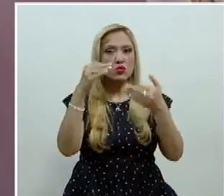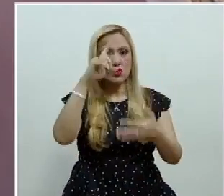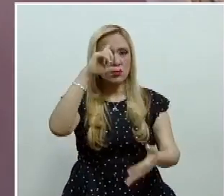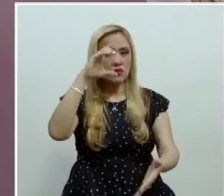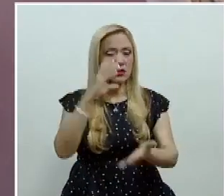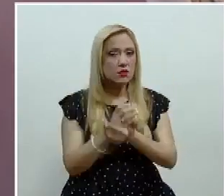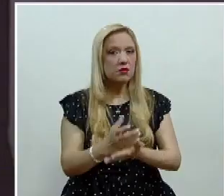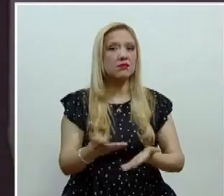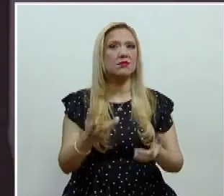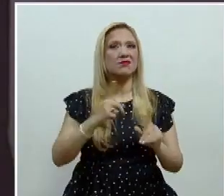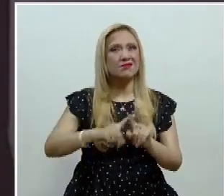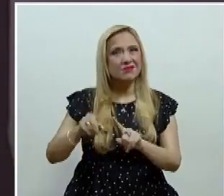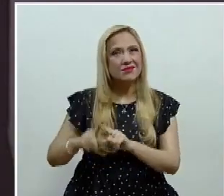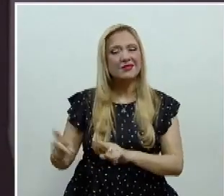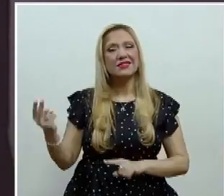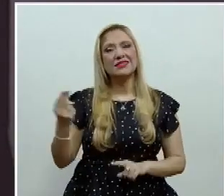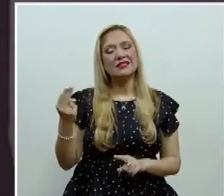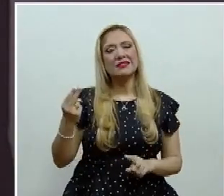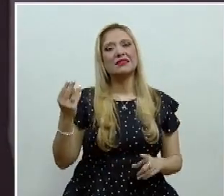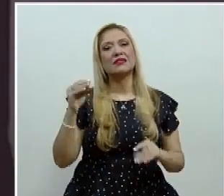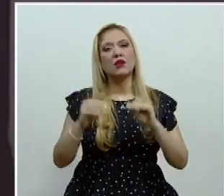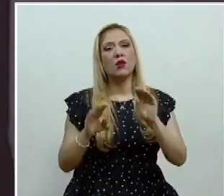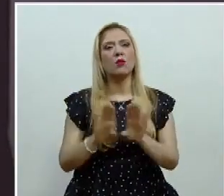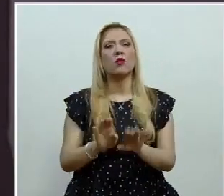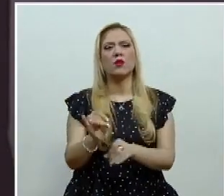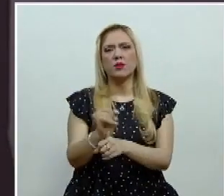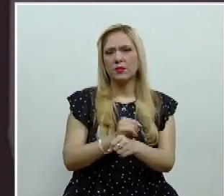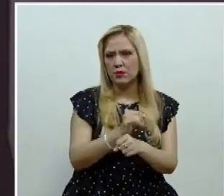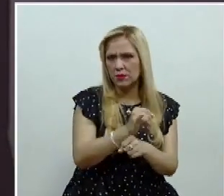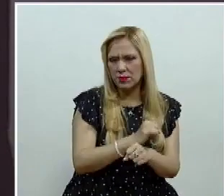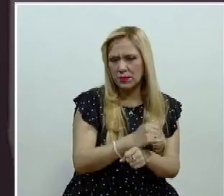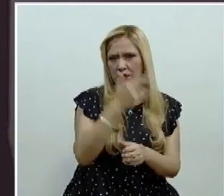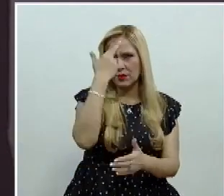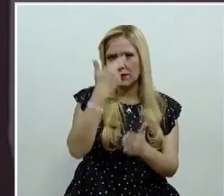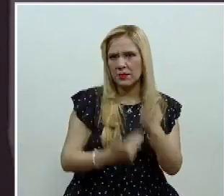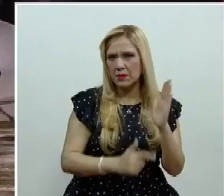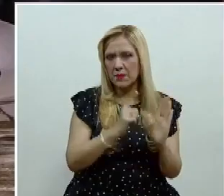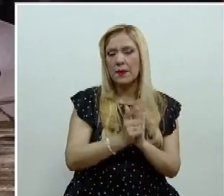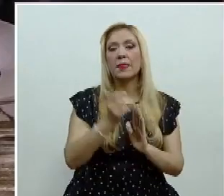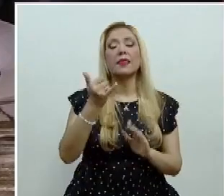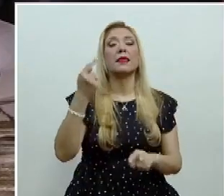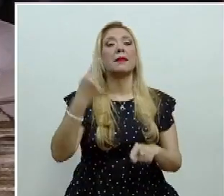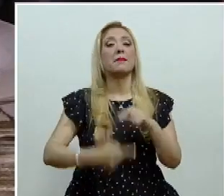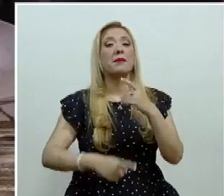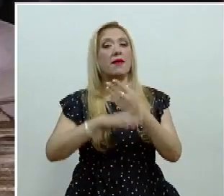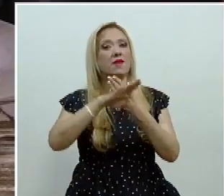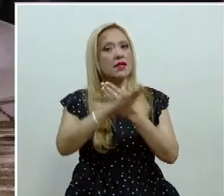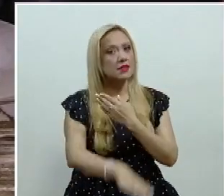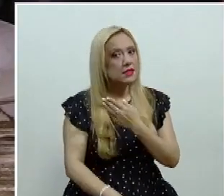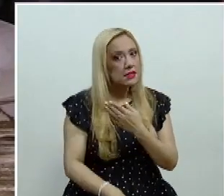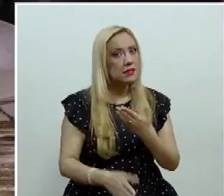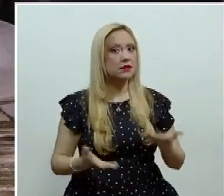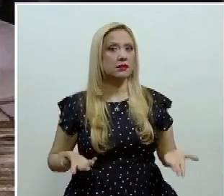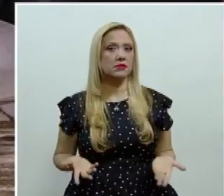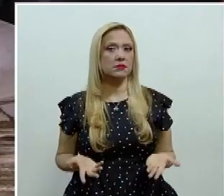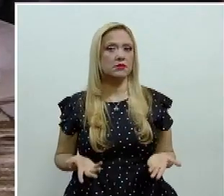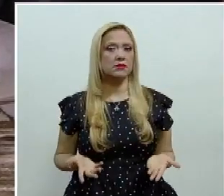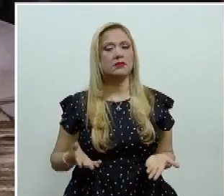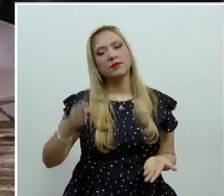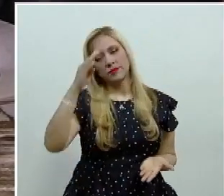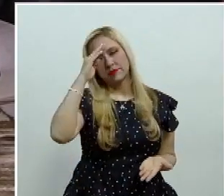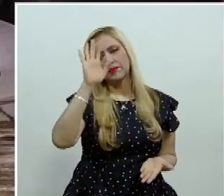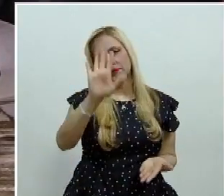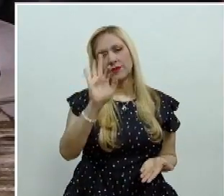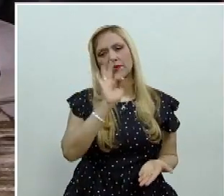encaminar mejores estrategias, no solo de investigación del delito, sino también de prevención del delito. Pensemos que si estamos